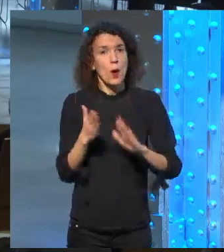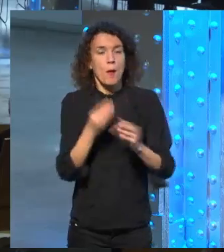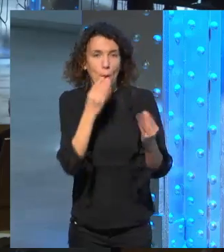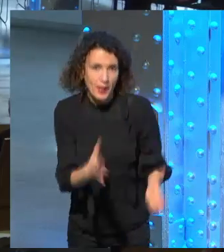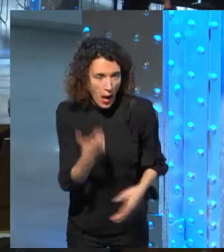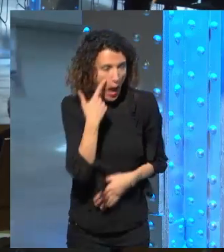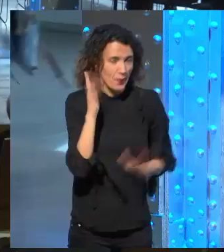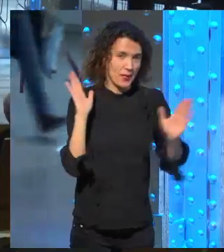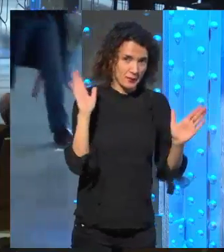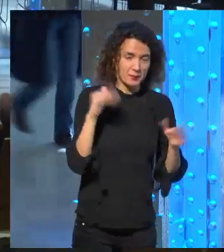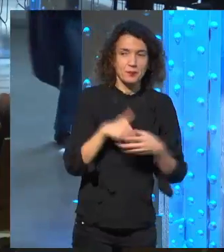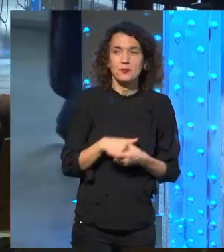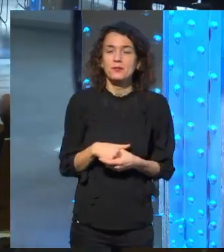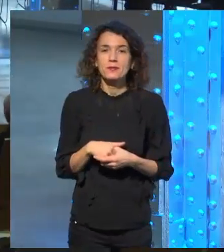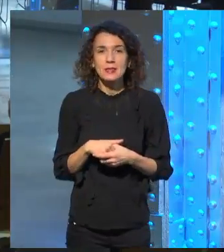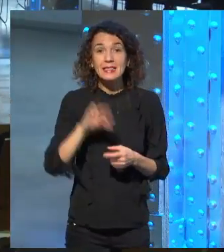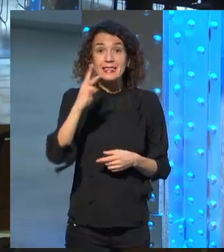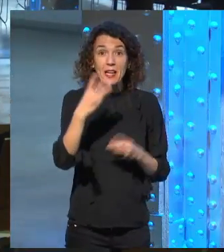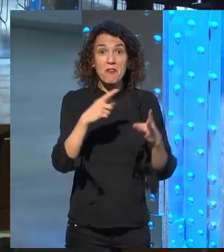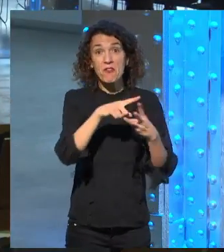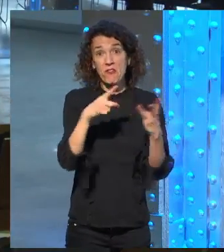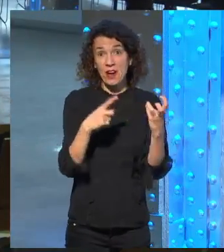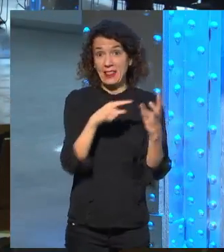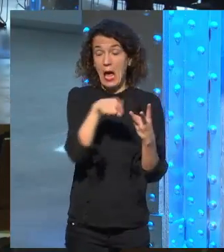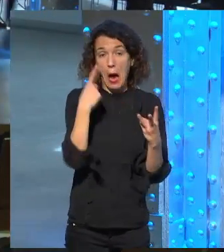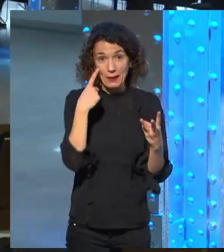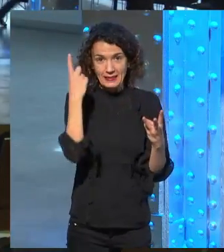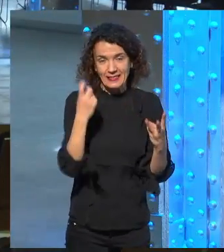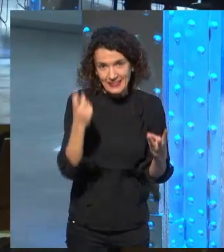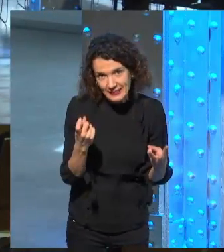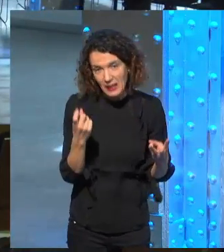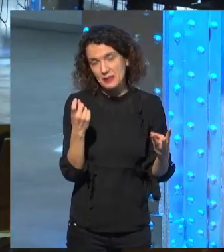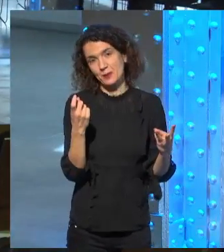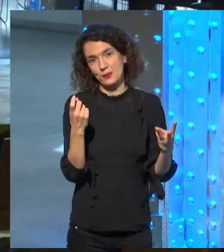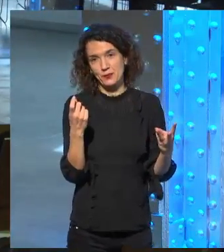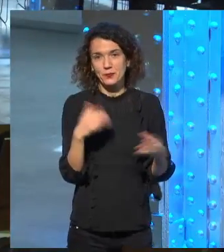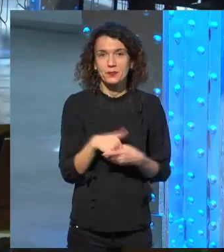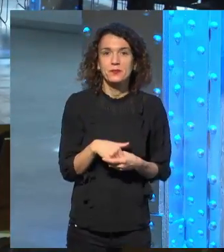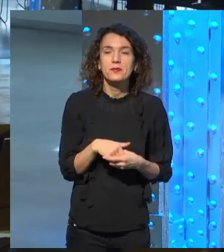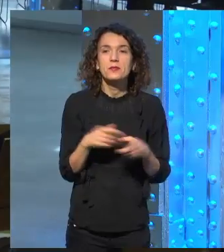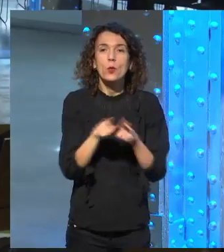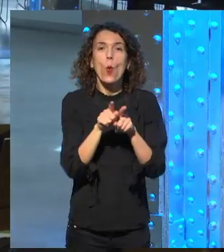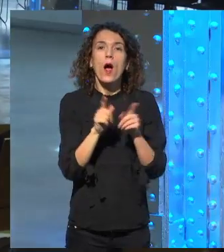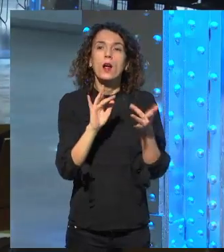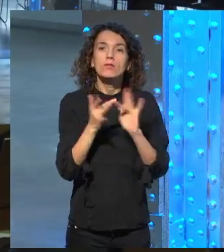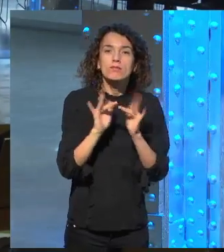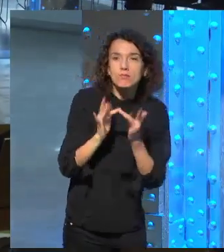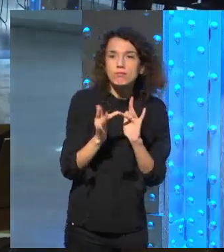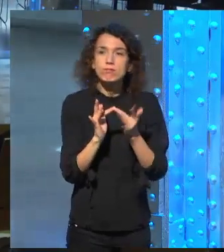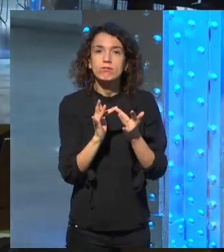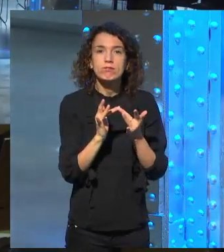si la vamos a liar. ¿Cómo es? En los tres que quedan, a ver si voy a hacerlo demasiado rubato. Cuando la interacción